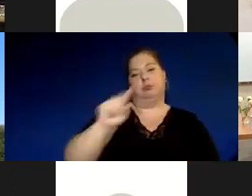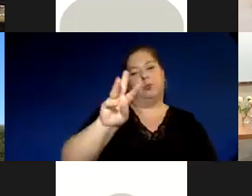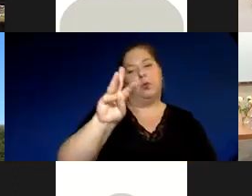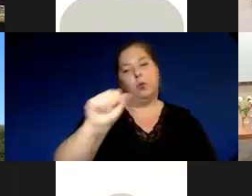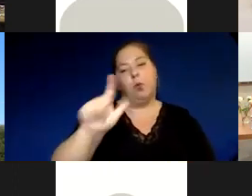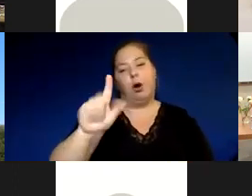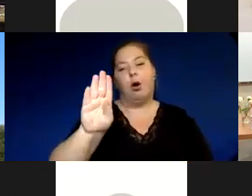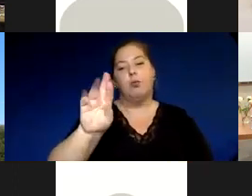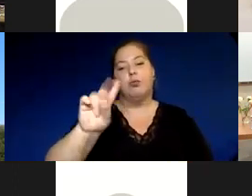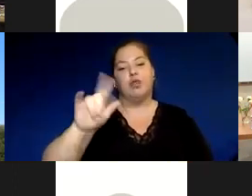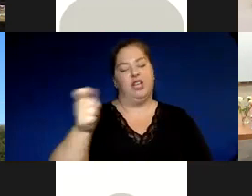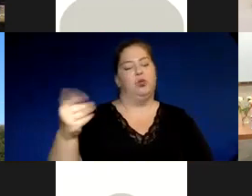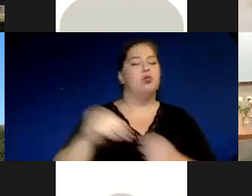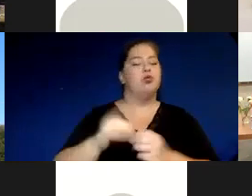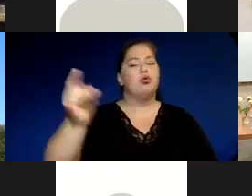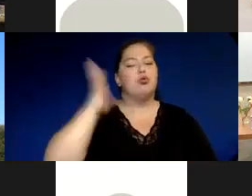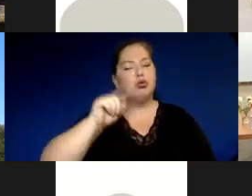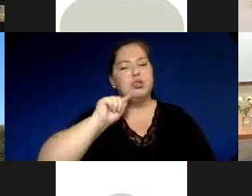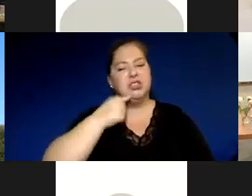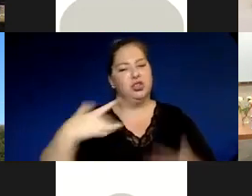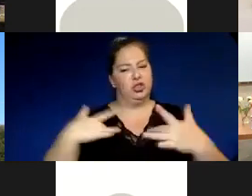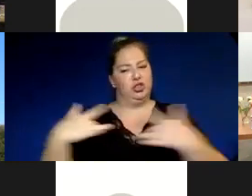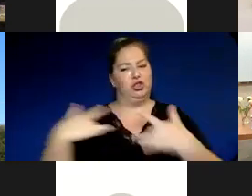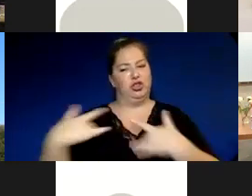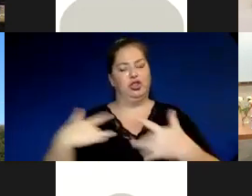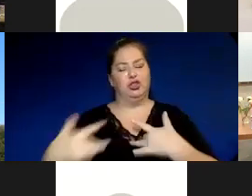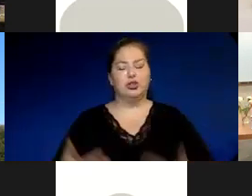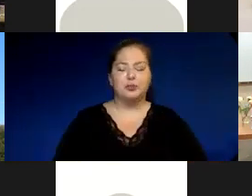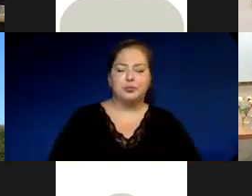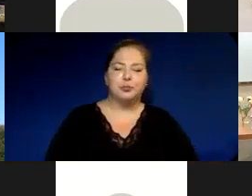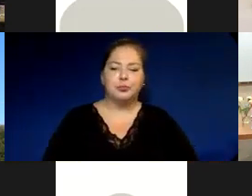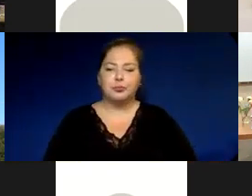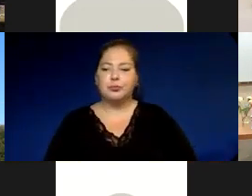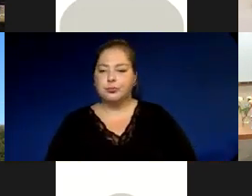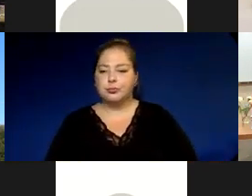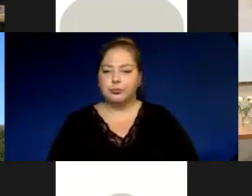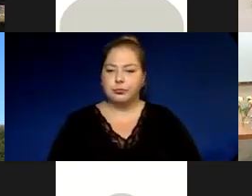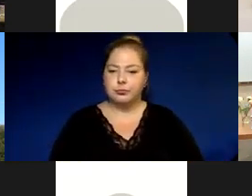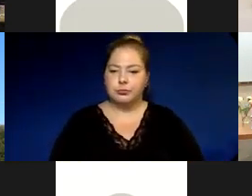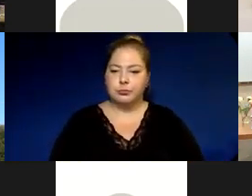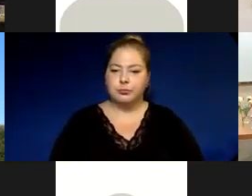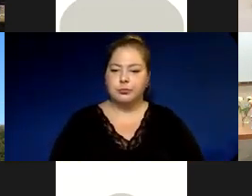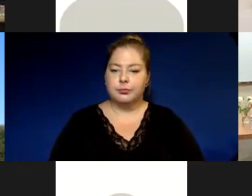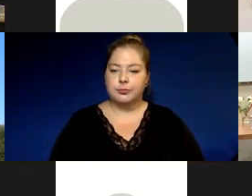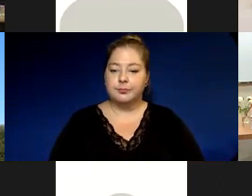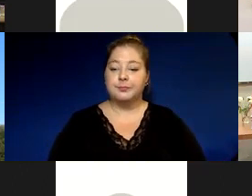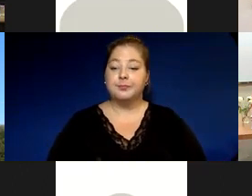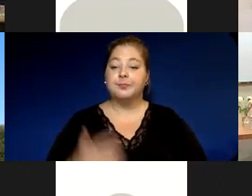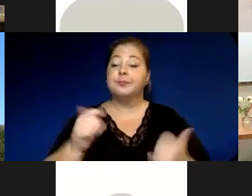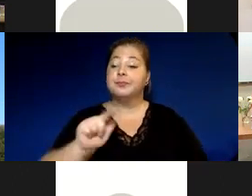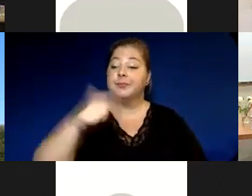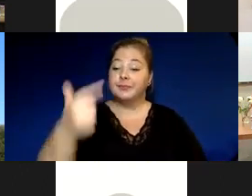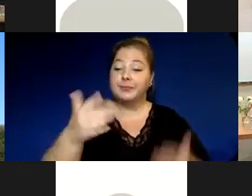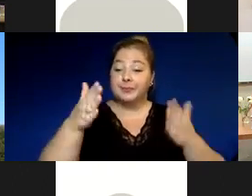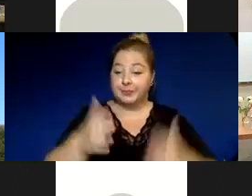todos los recursos de Sonoma, o sea, del condado de Sonoma. Muchas gracias. Mary Callahan,